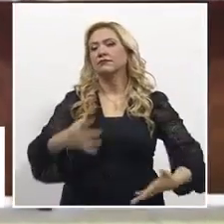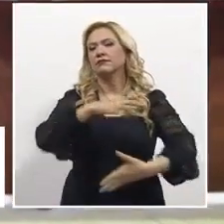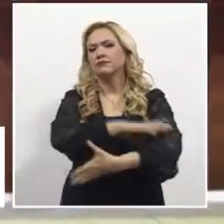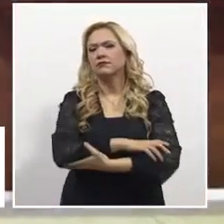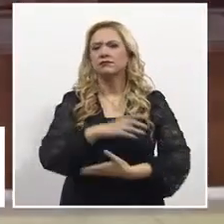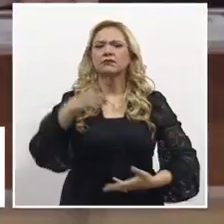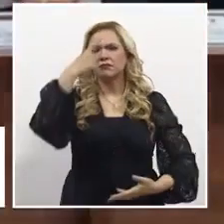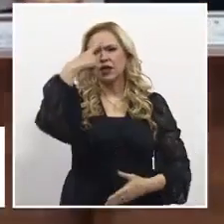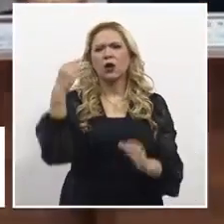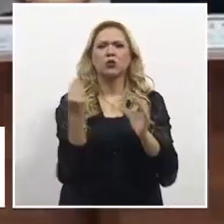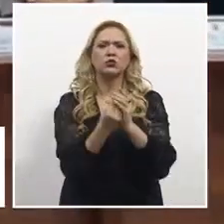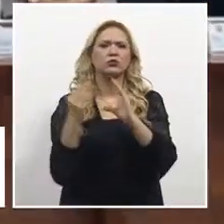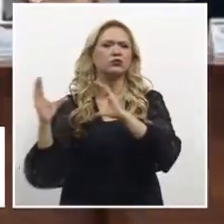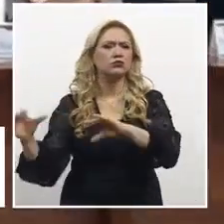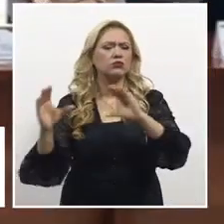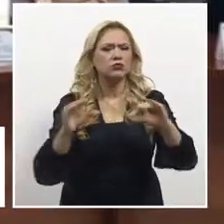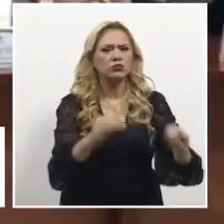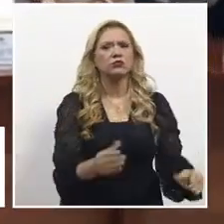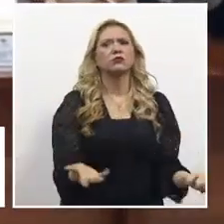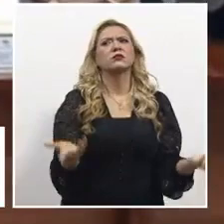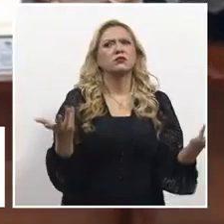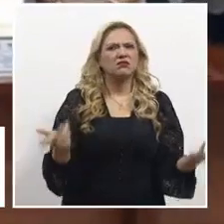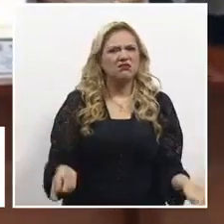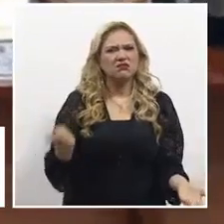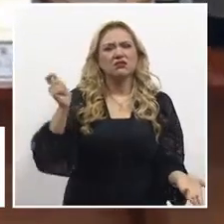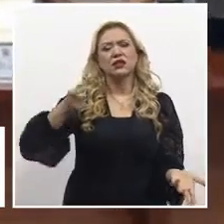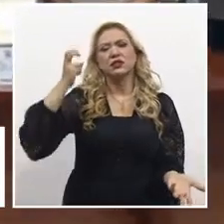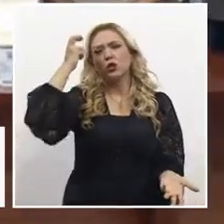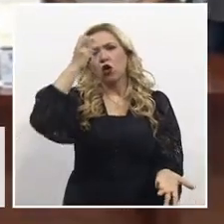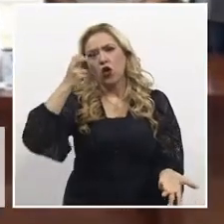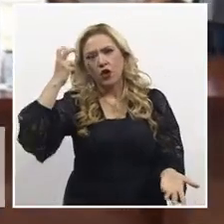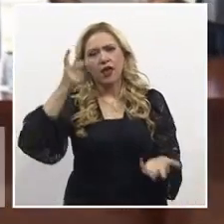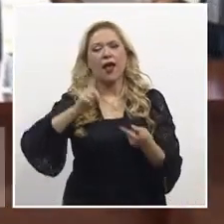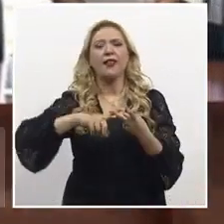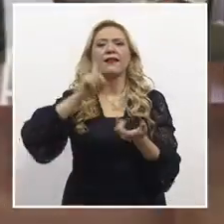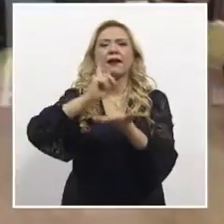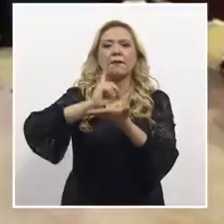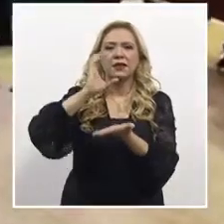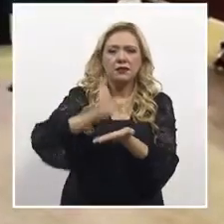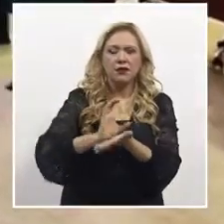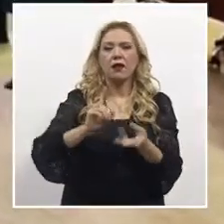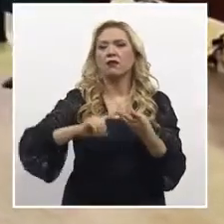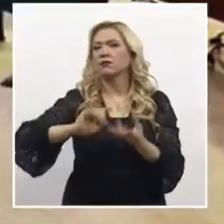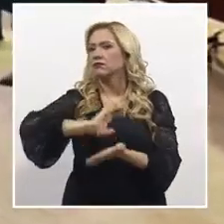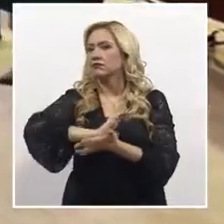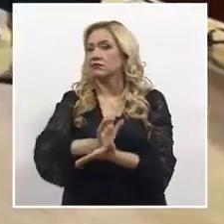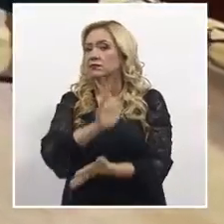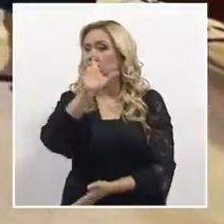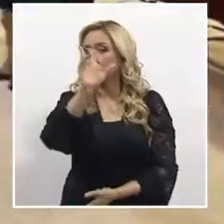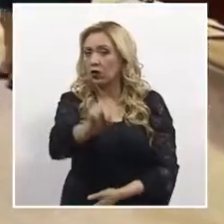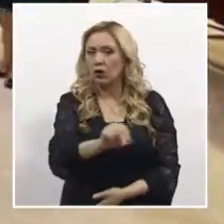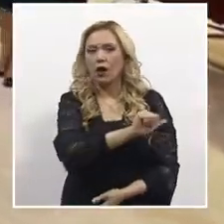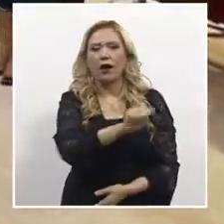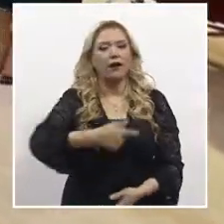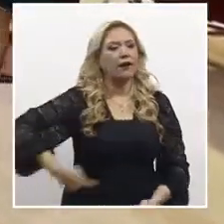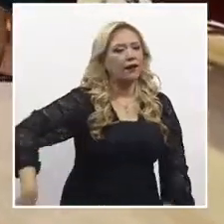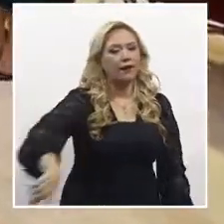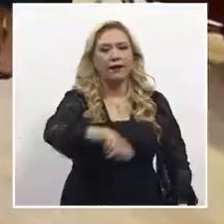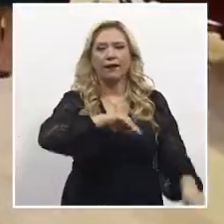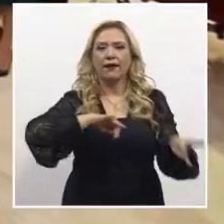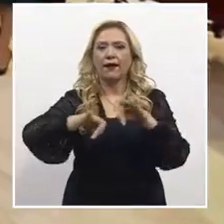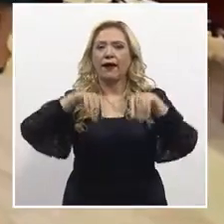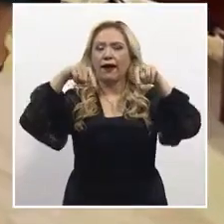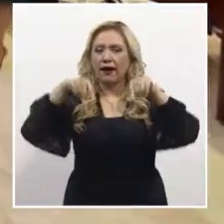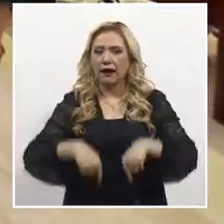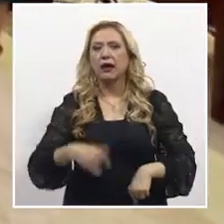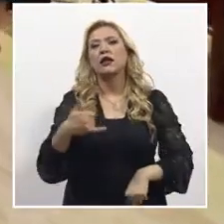realizar cursos de capacitación y talleres sobre psicología, discapacidad y no discriminación dirigidos al personal jurisdiccional y